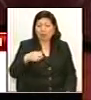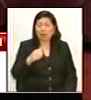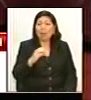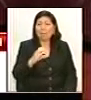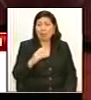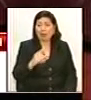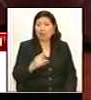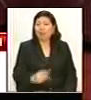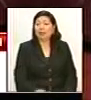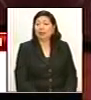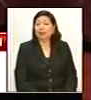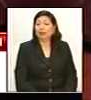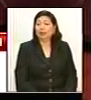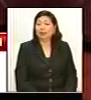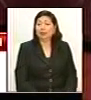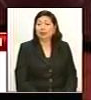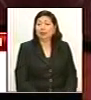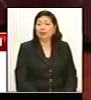que los hizo la doctora